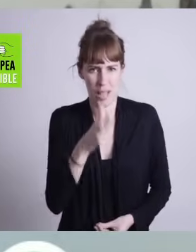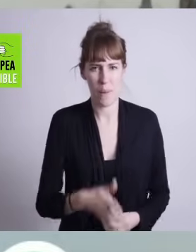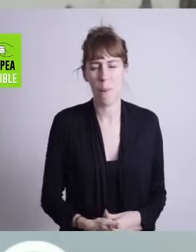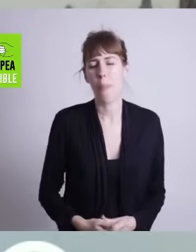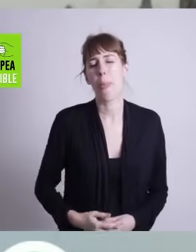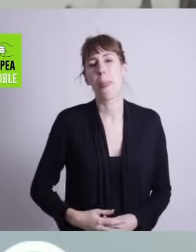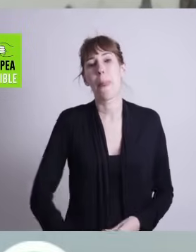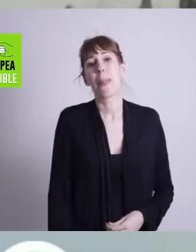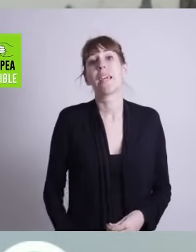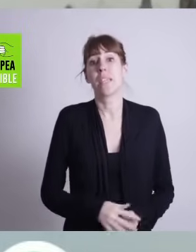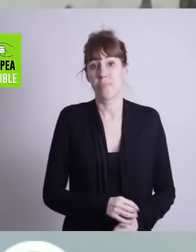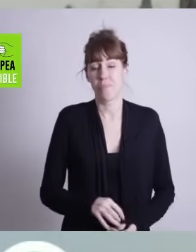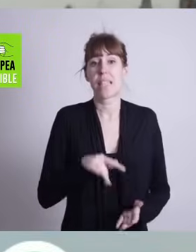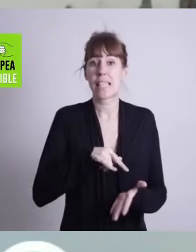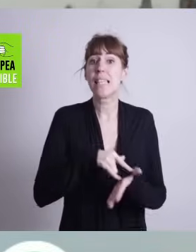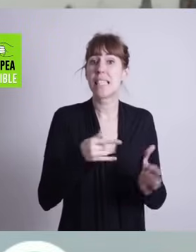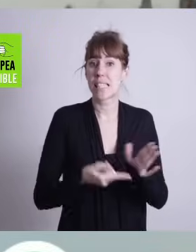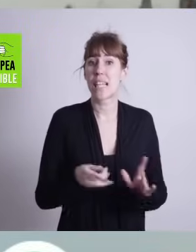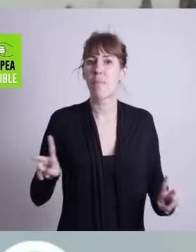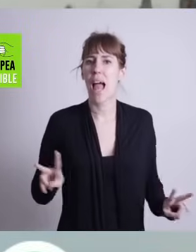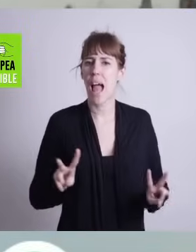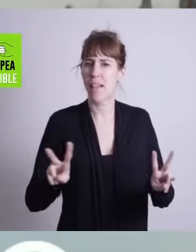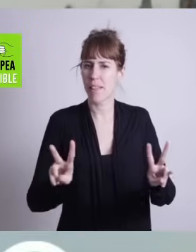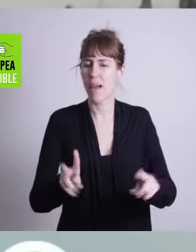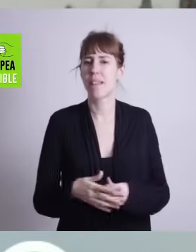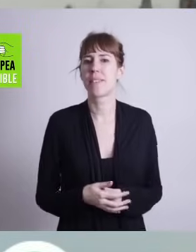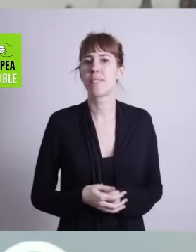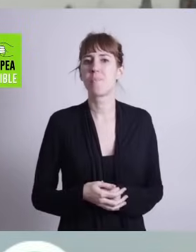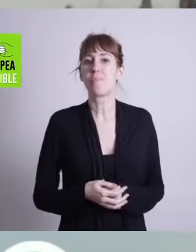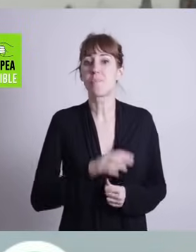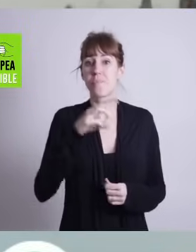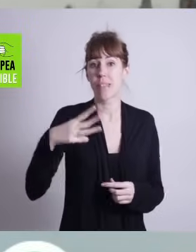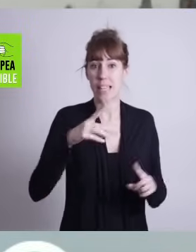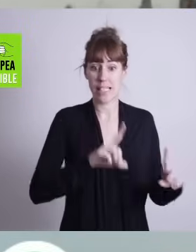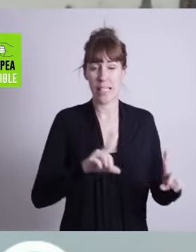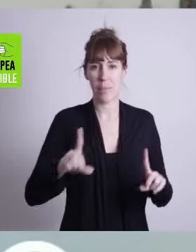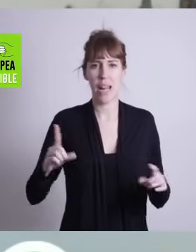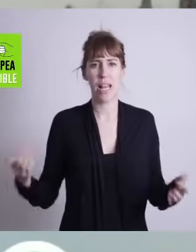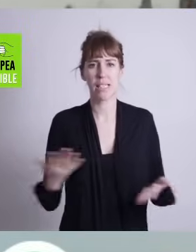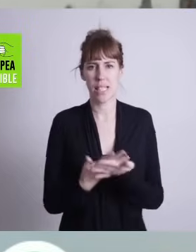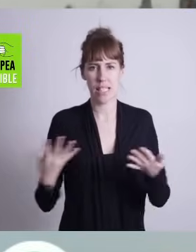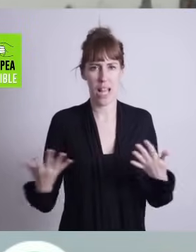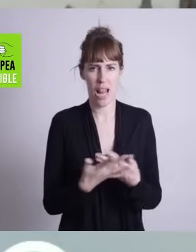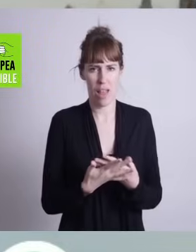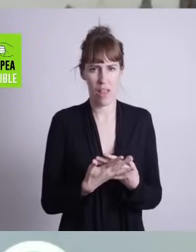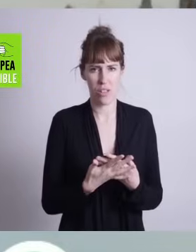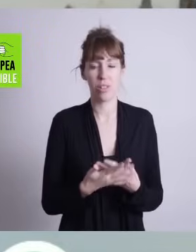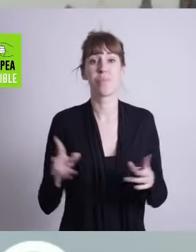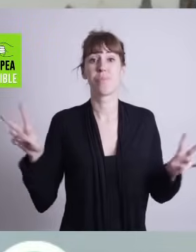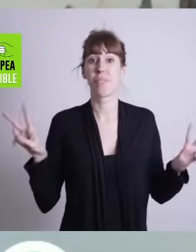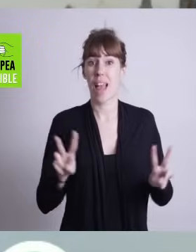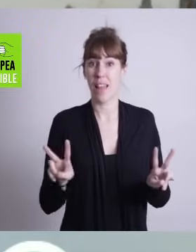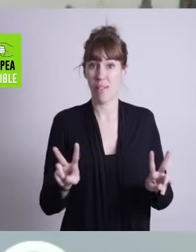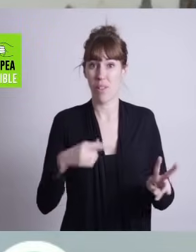Bien, pues para activar este sistema tenemos que estos tres niveles integrarlos. En la activación que hago,